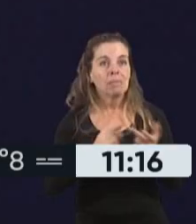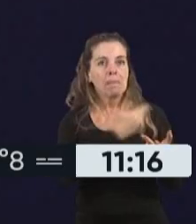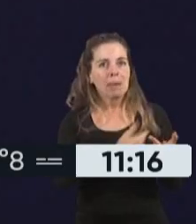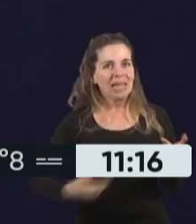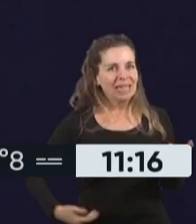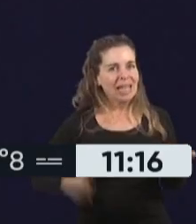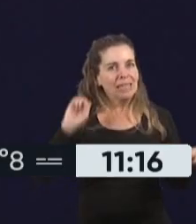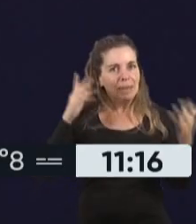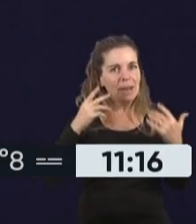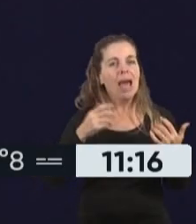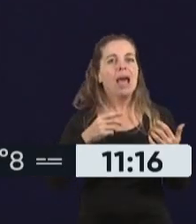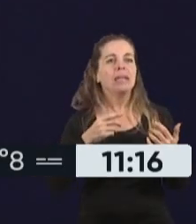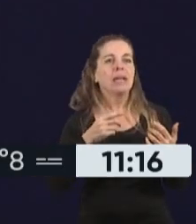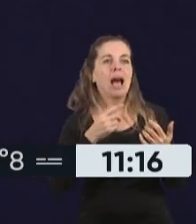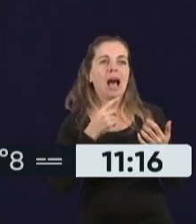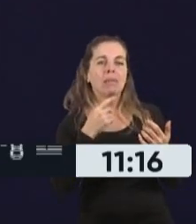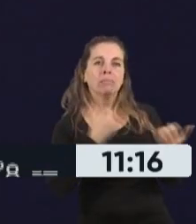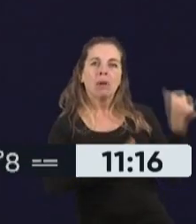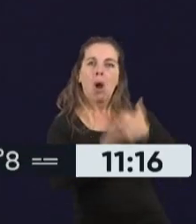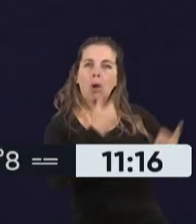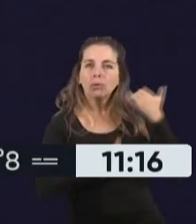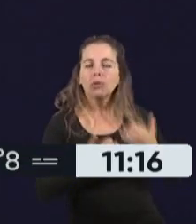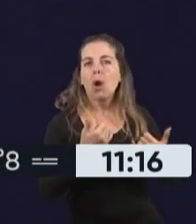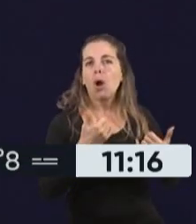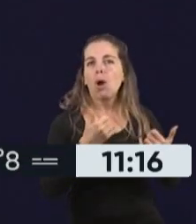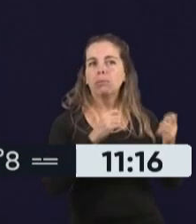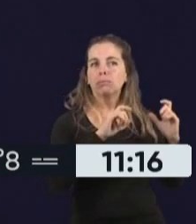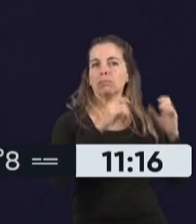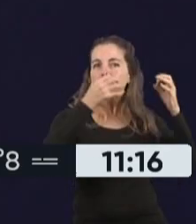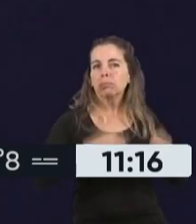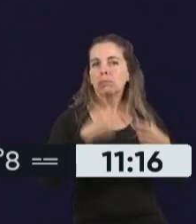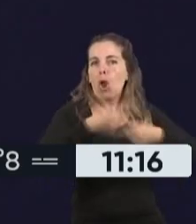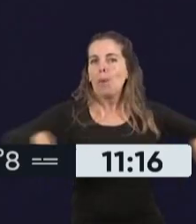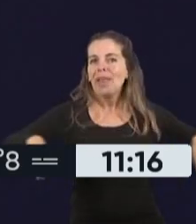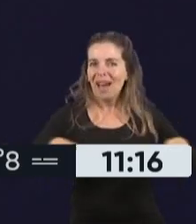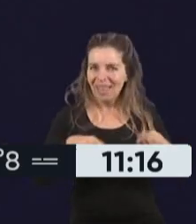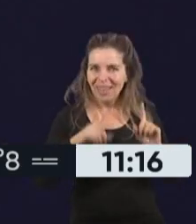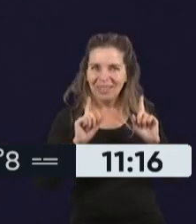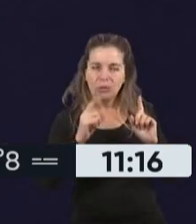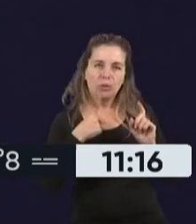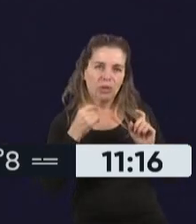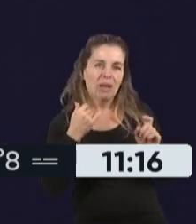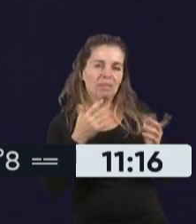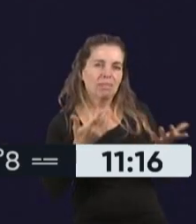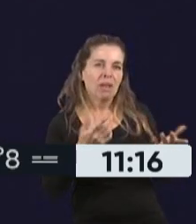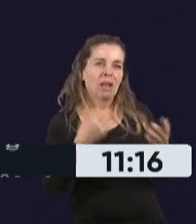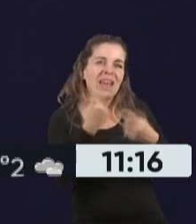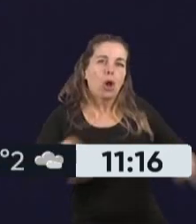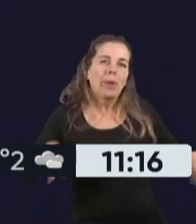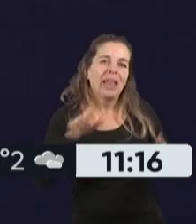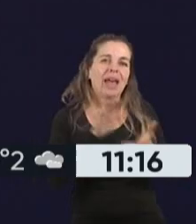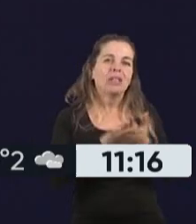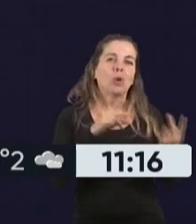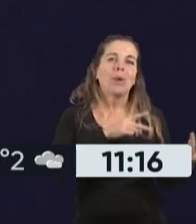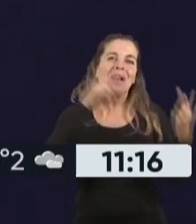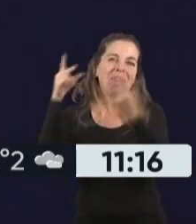nos actualizó, yo ya había hablado con él, pero el resto del gabinete se enteró de algunos detalles del viaje